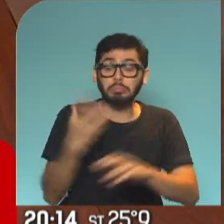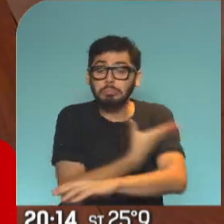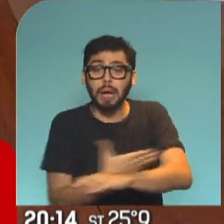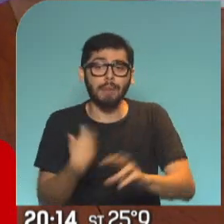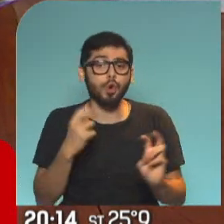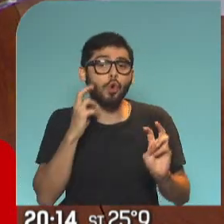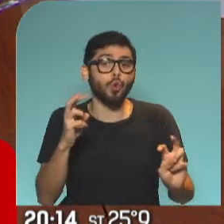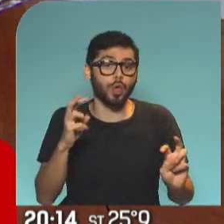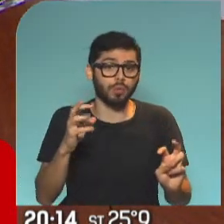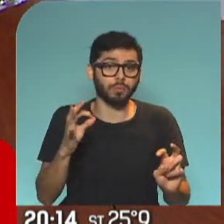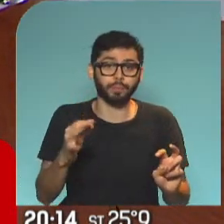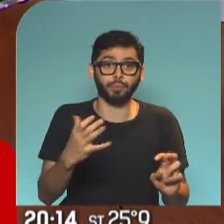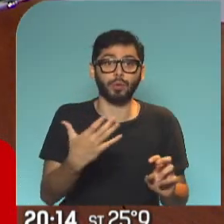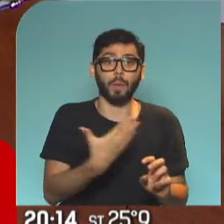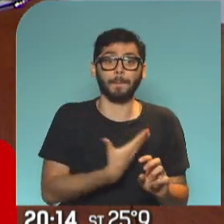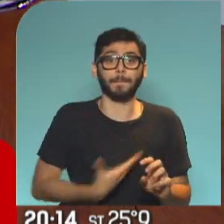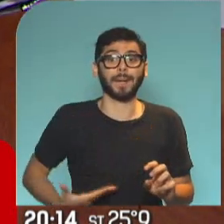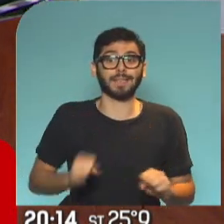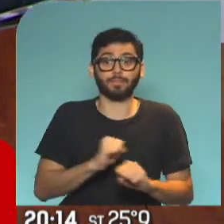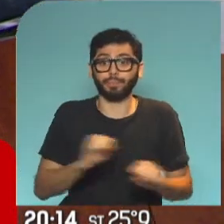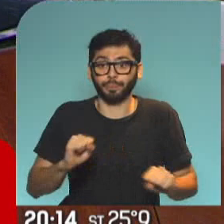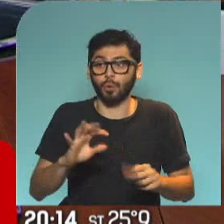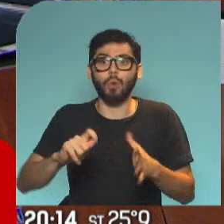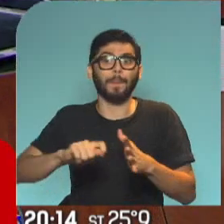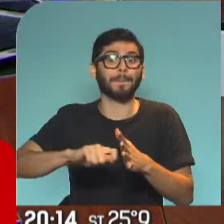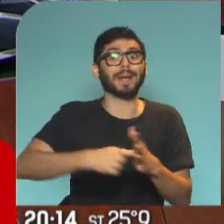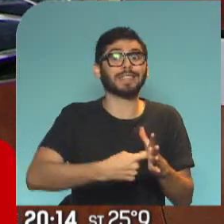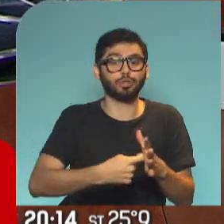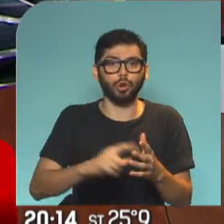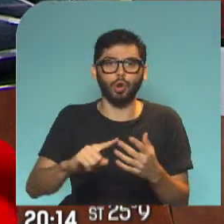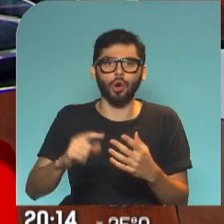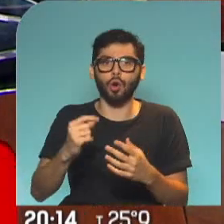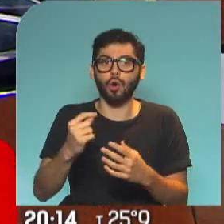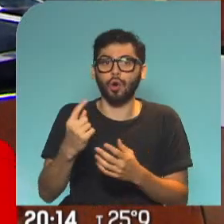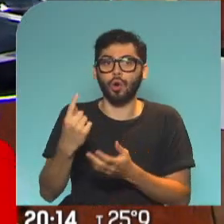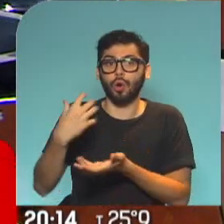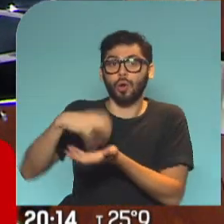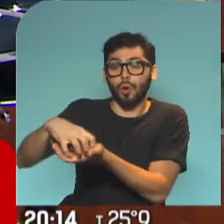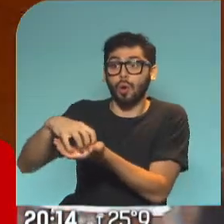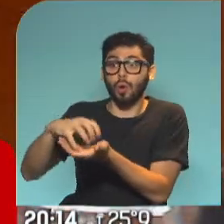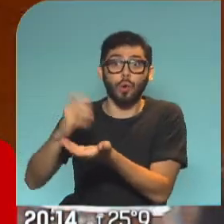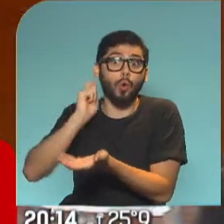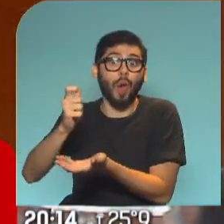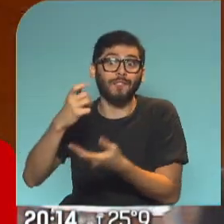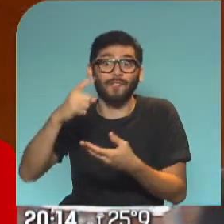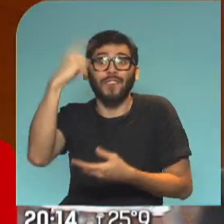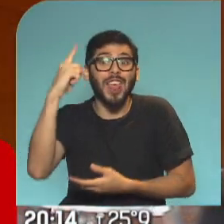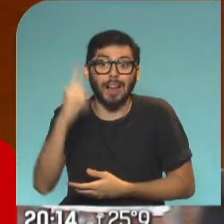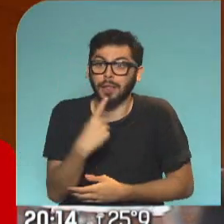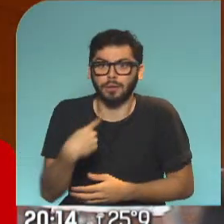ruido lo que plantea el exabrupto del presidente de c's adulto al intento de presión me hace ruido un camarista federal diciendo que fue presionado a mí estas cosas